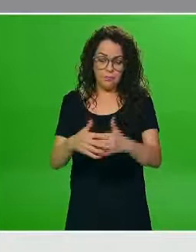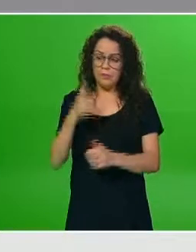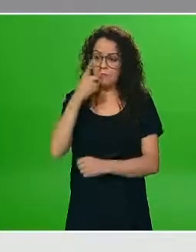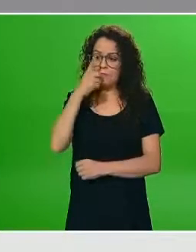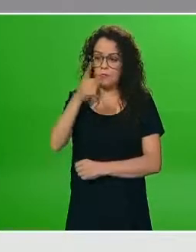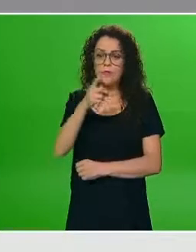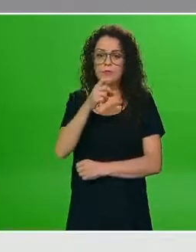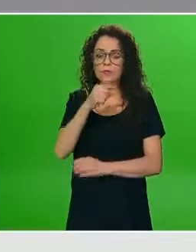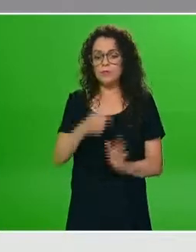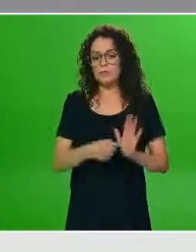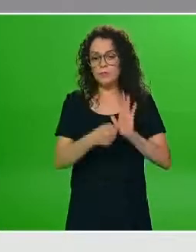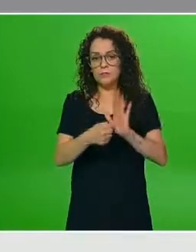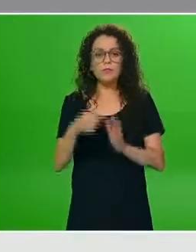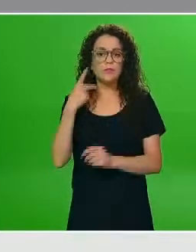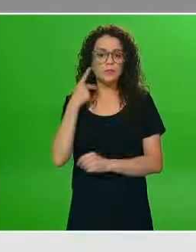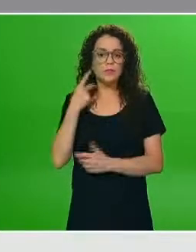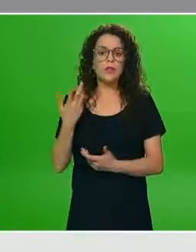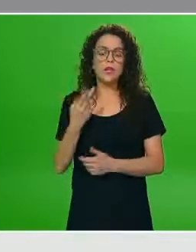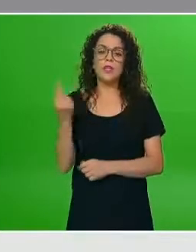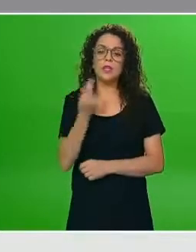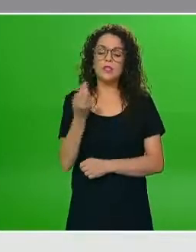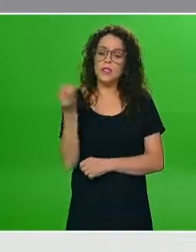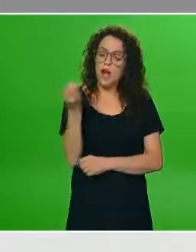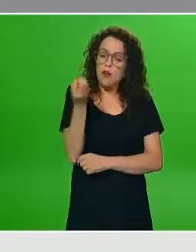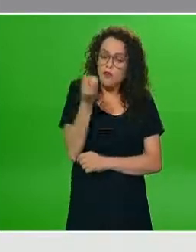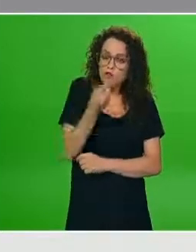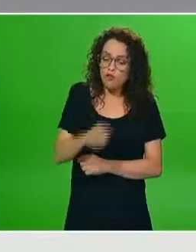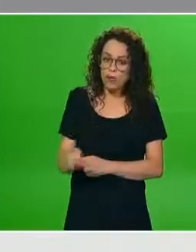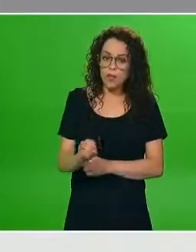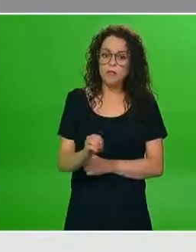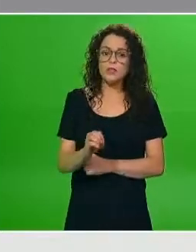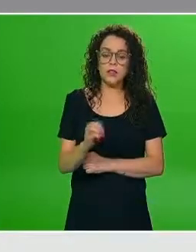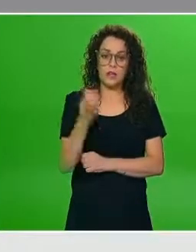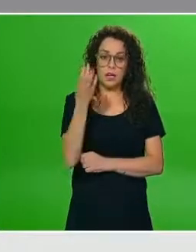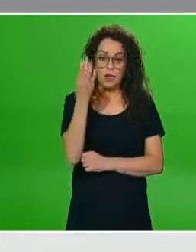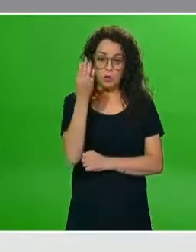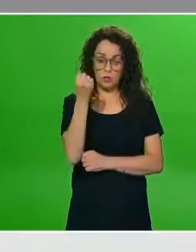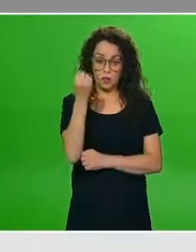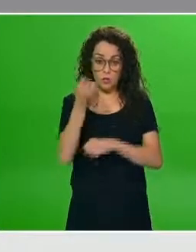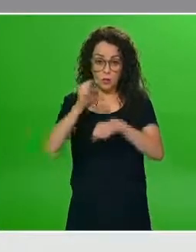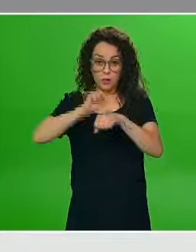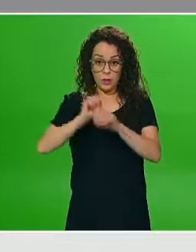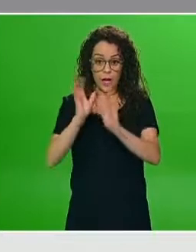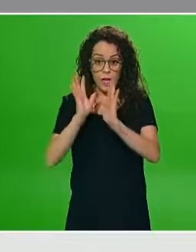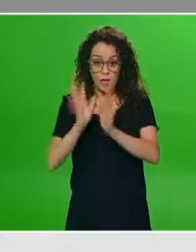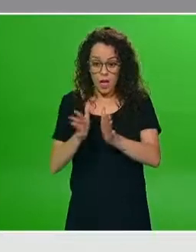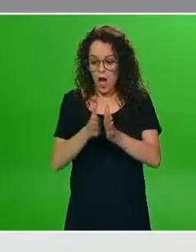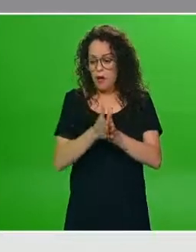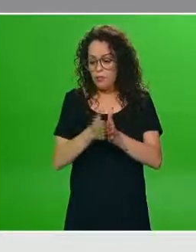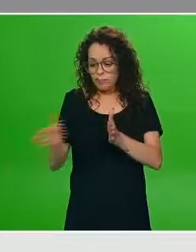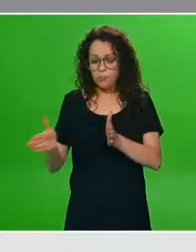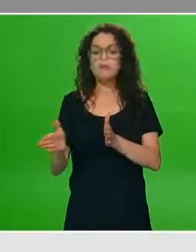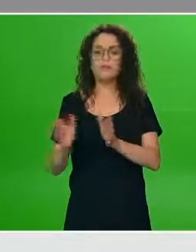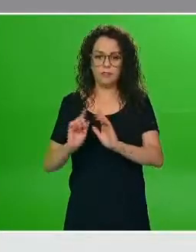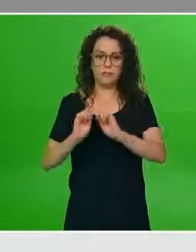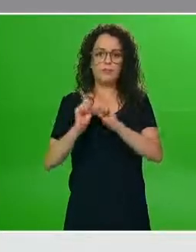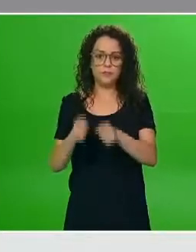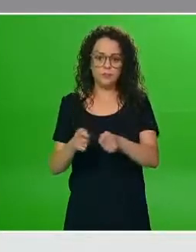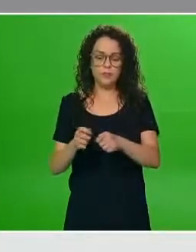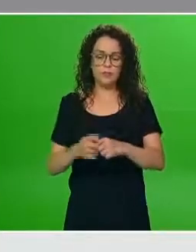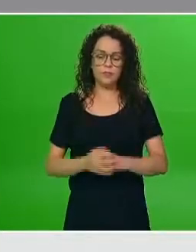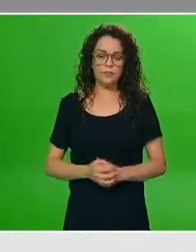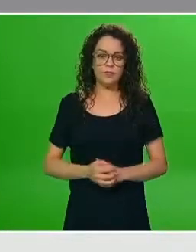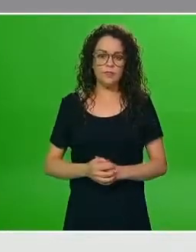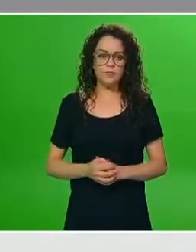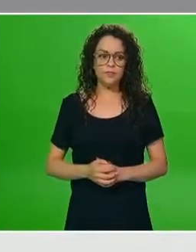tiene que ser después de la semana 9, muchas de ellas físicamente, evidentemente están embarazadas, y yo creo que el